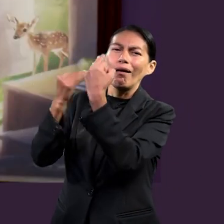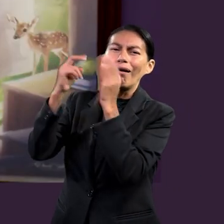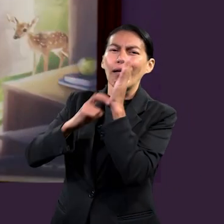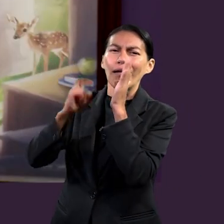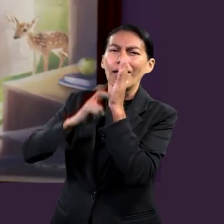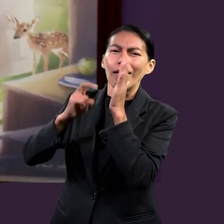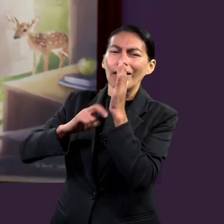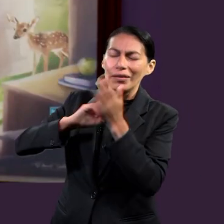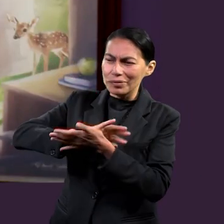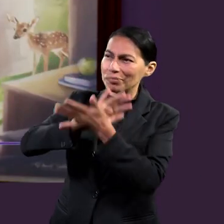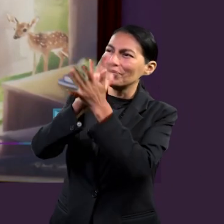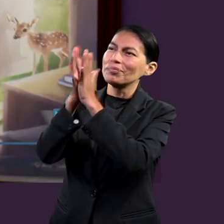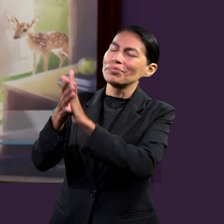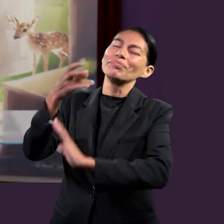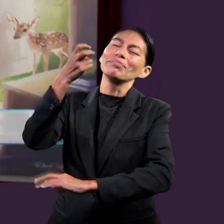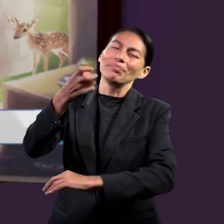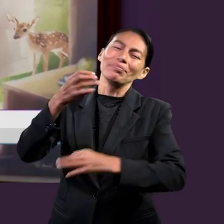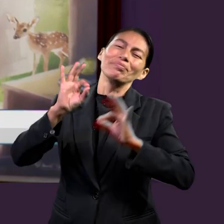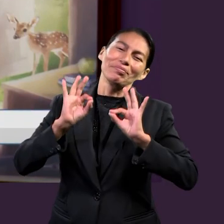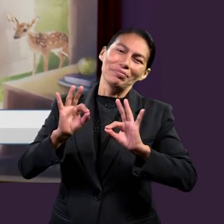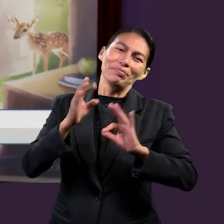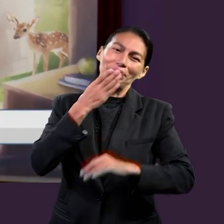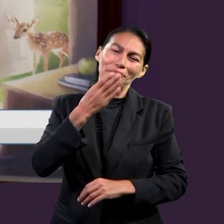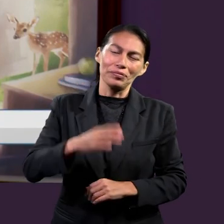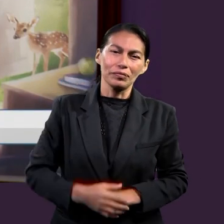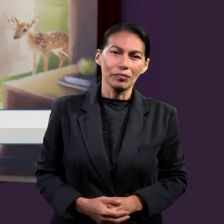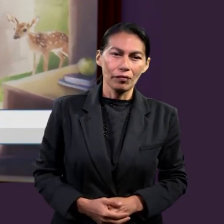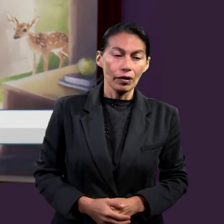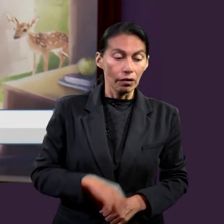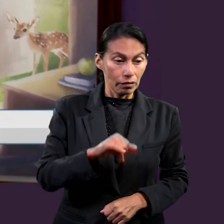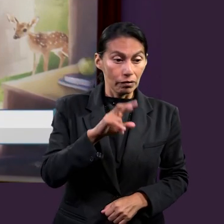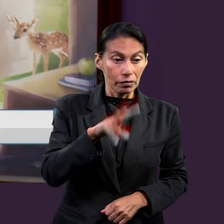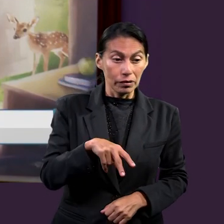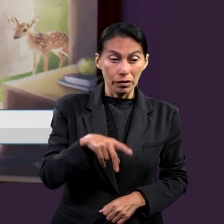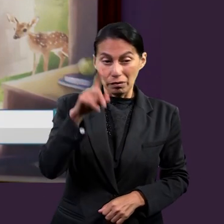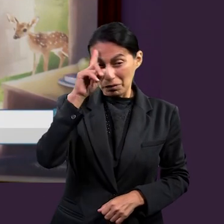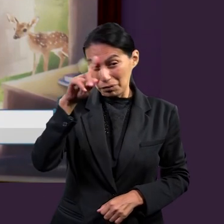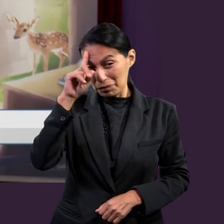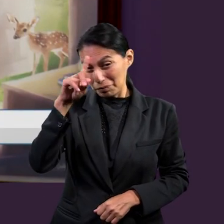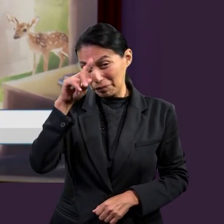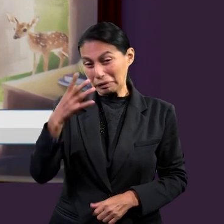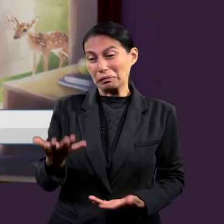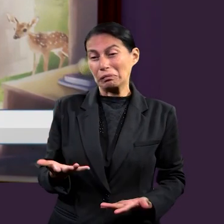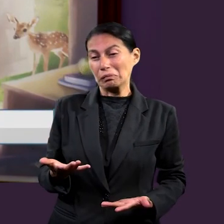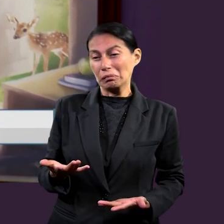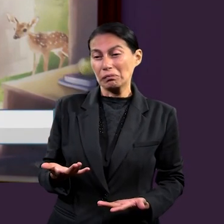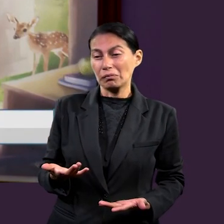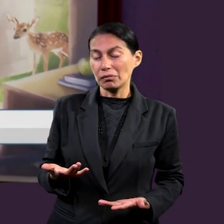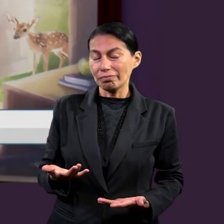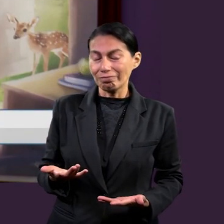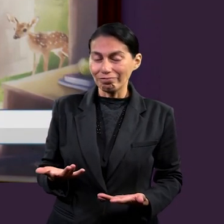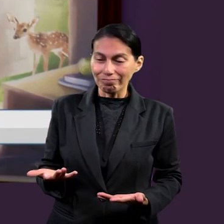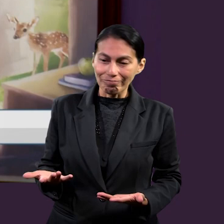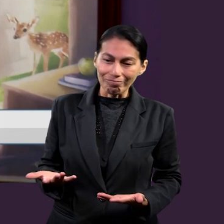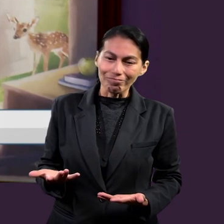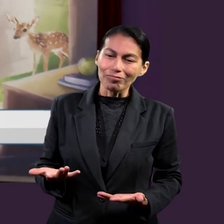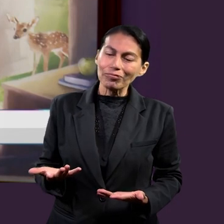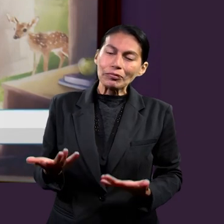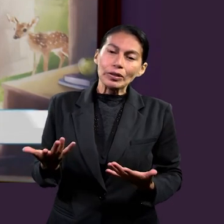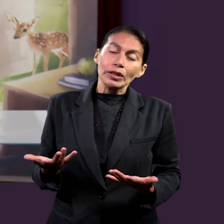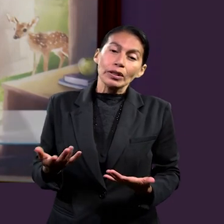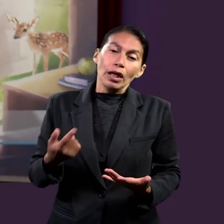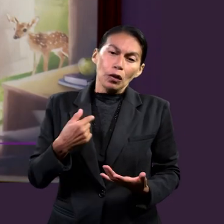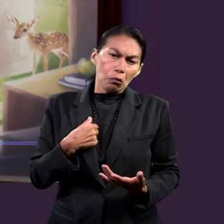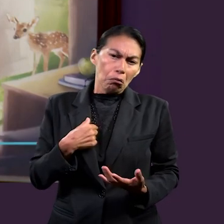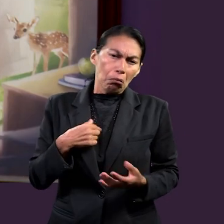interesante, porque al final de cuentas, estas recomendaciones, uno podría decir, no, pues yo quiero